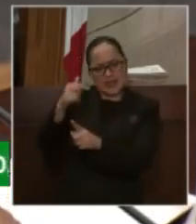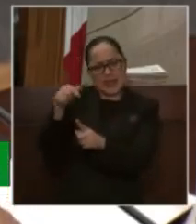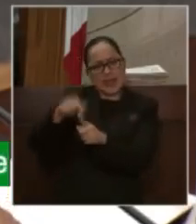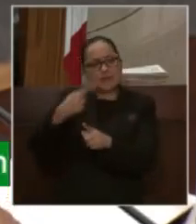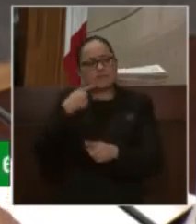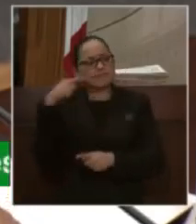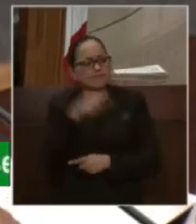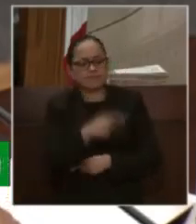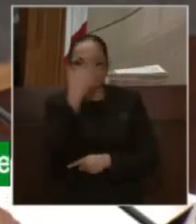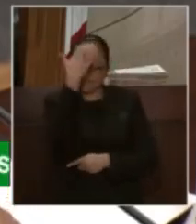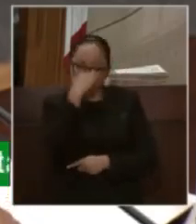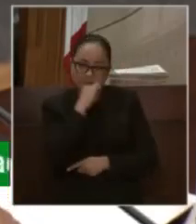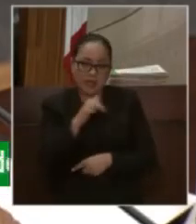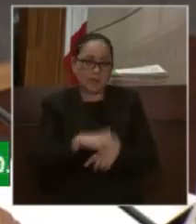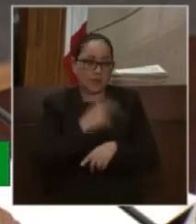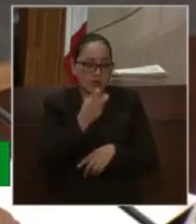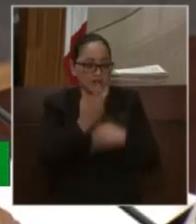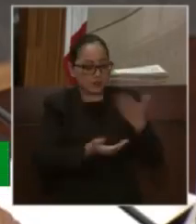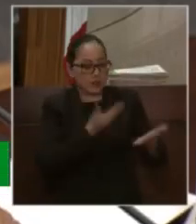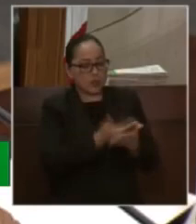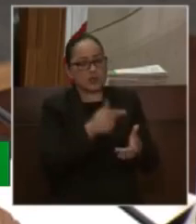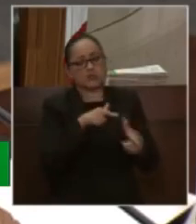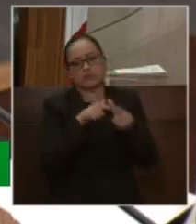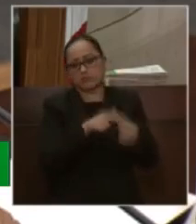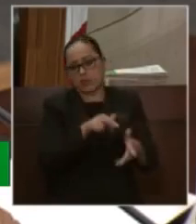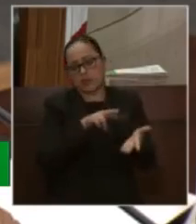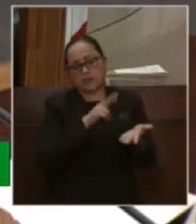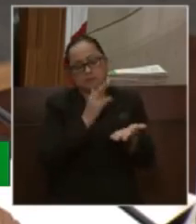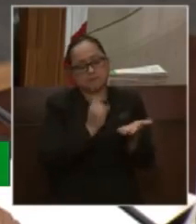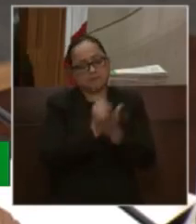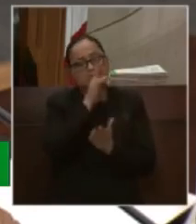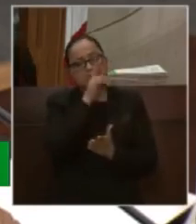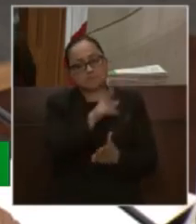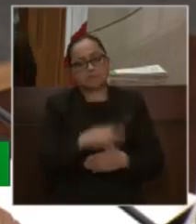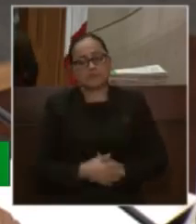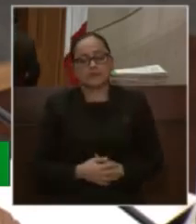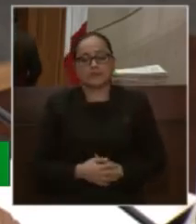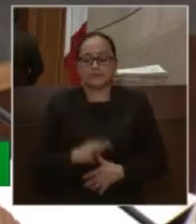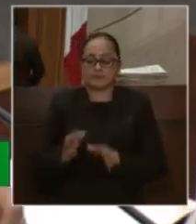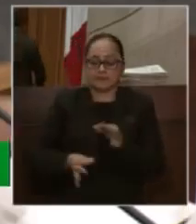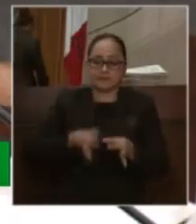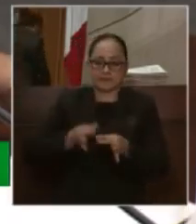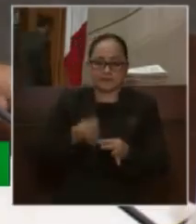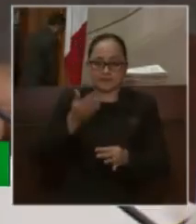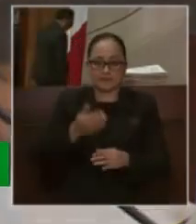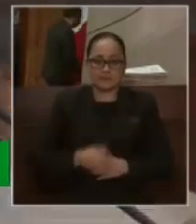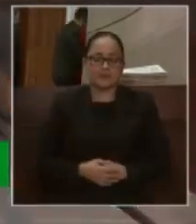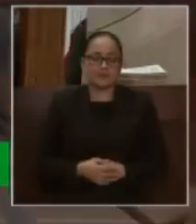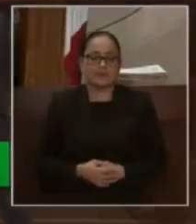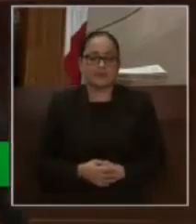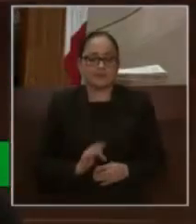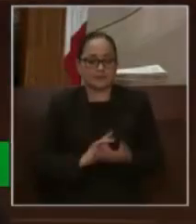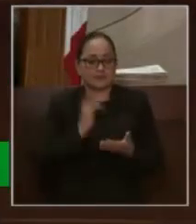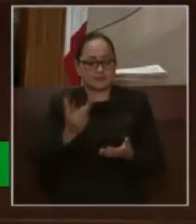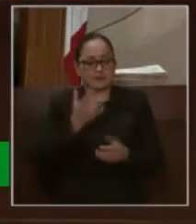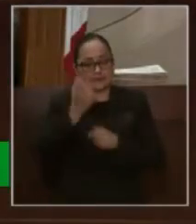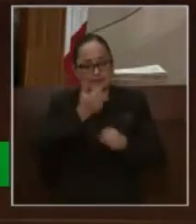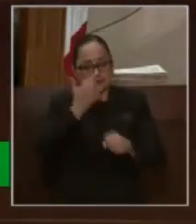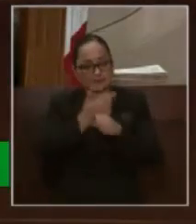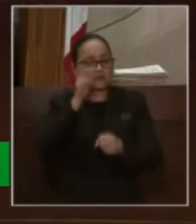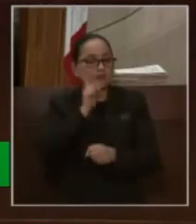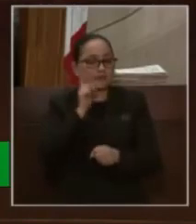infundado. Y de ahí la propuesta es confirmar la resolución impugnada. Es la cuenta. Gracias,